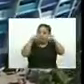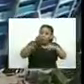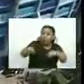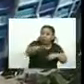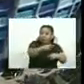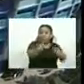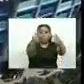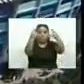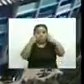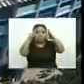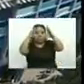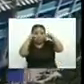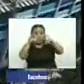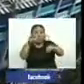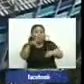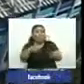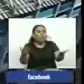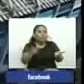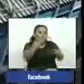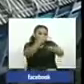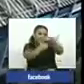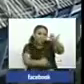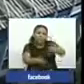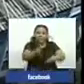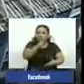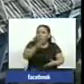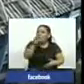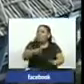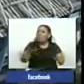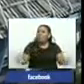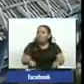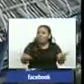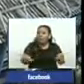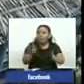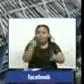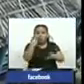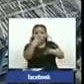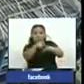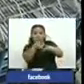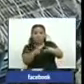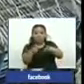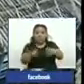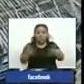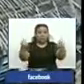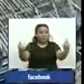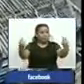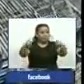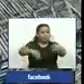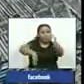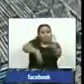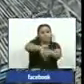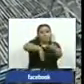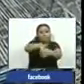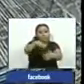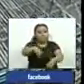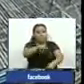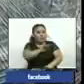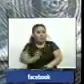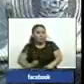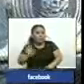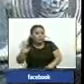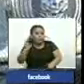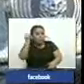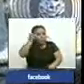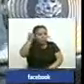de Noticiero Hechos. En el reporte que veremos a continuación vamos a destacar todos los detalles de los equipos finalistas, incluyendo sus reacciones